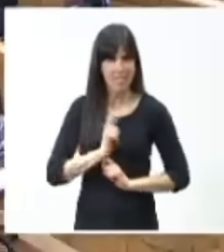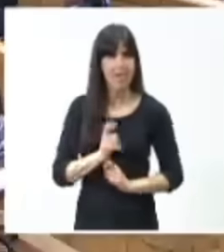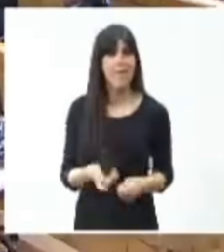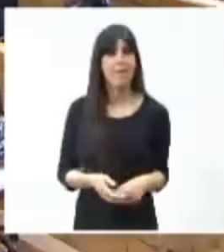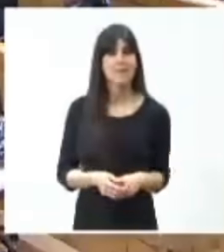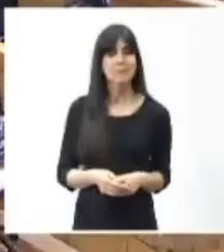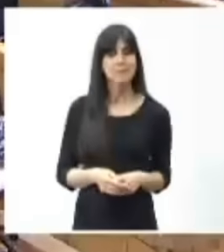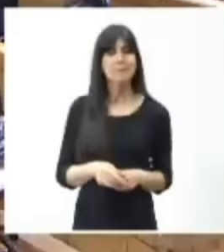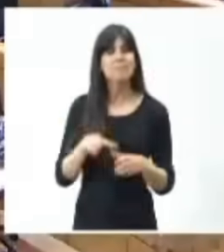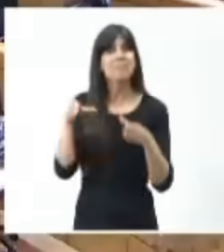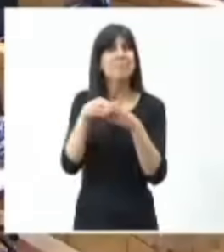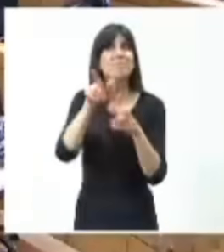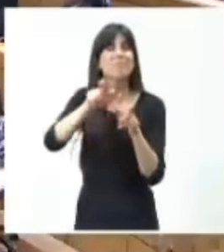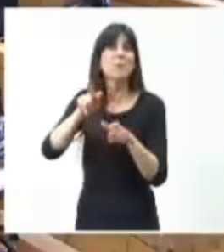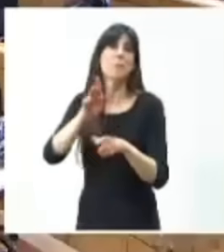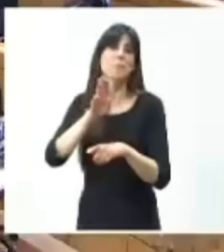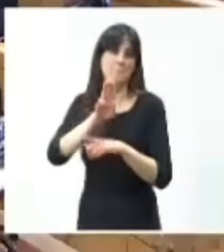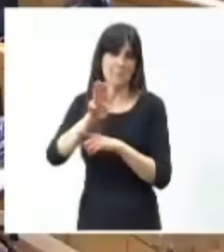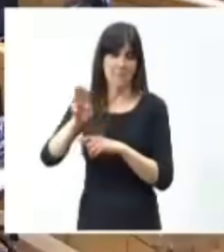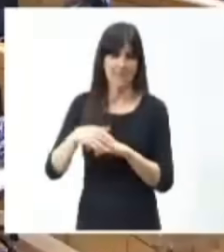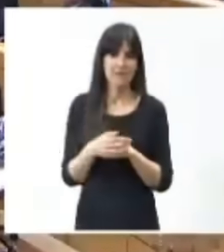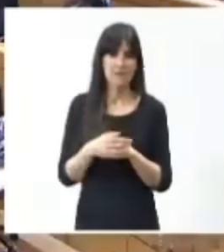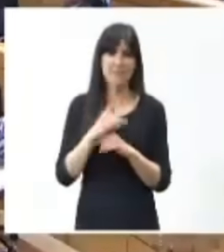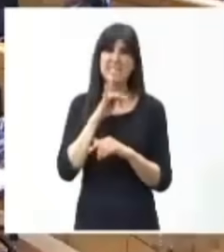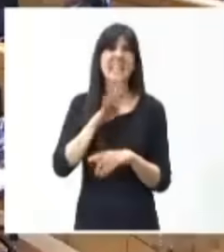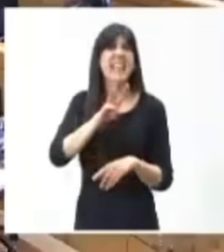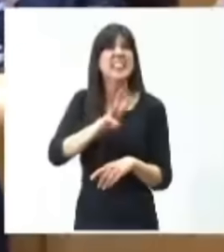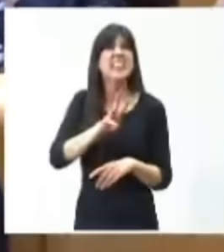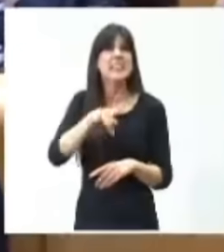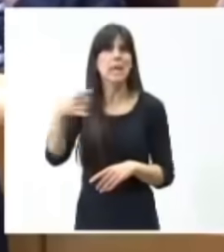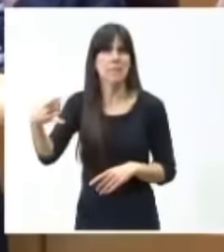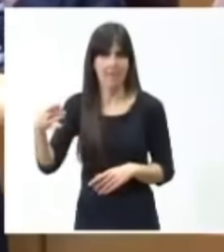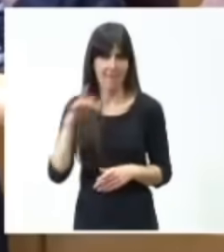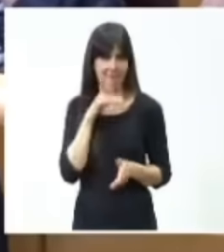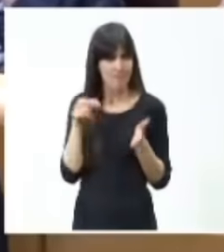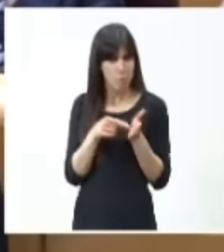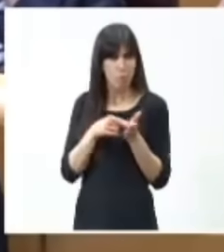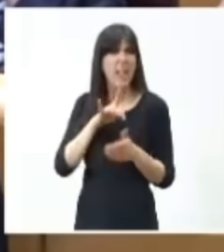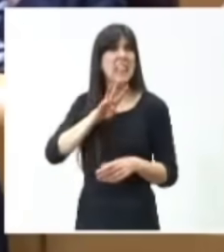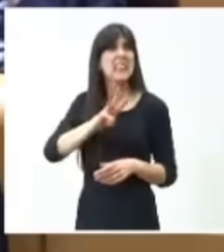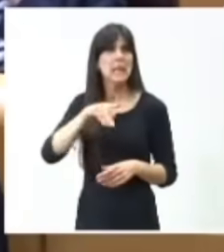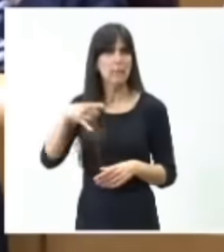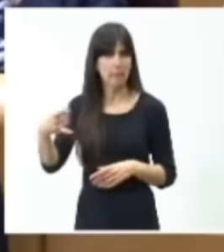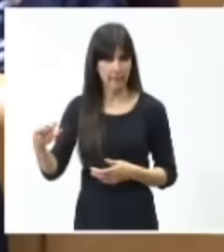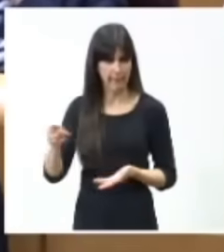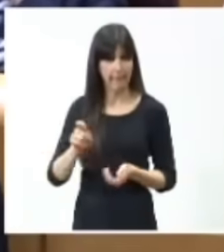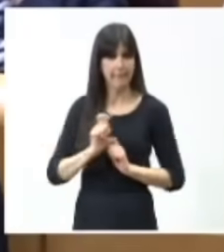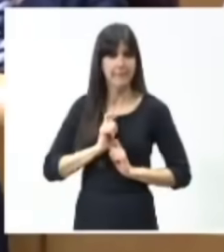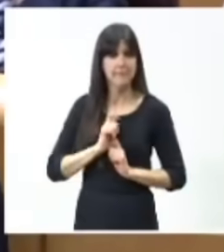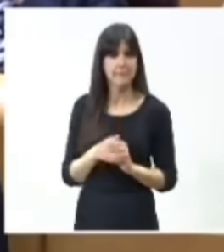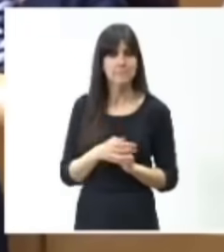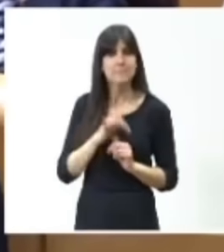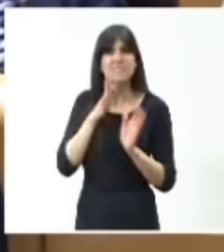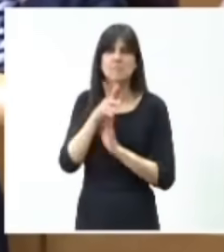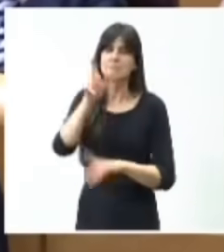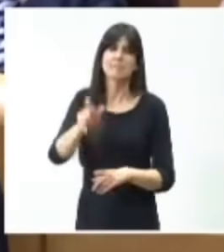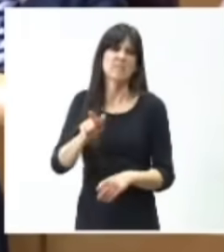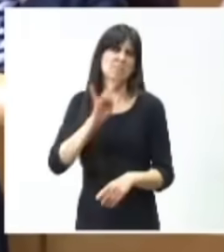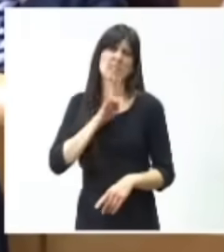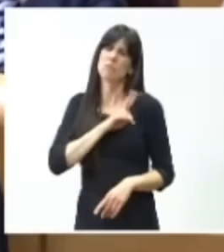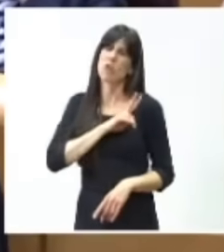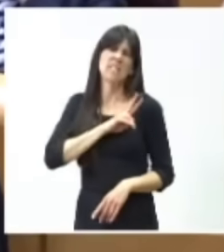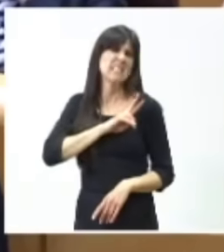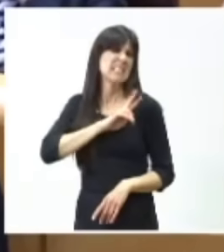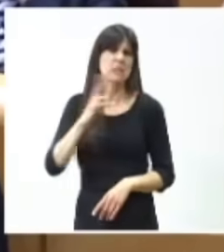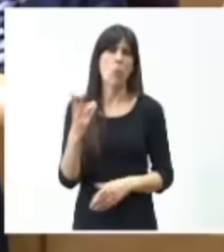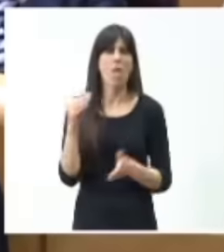triple. Hoy he puntuado triple. Mire, señor Sanvitoria, es la segunda vez que